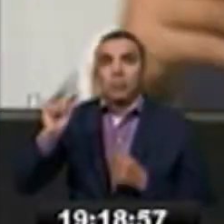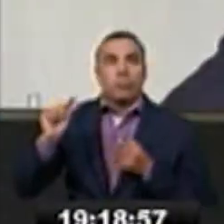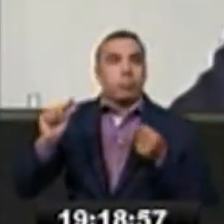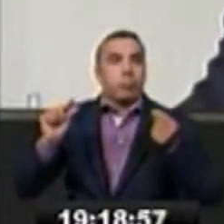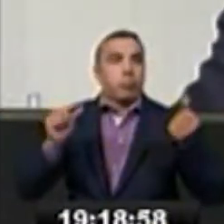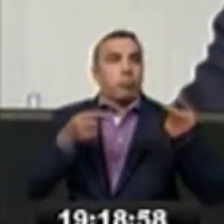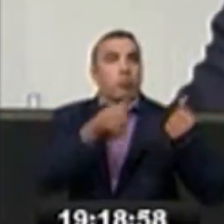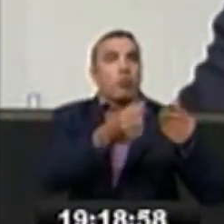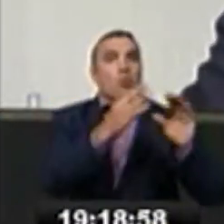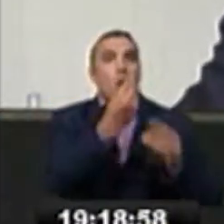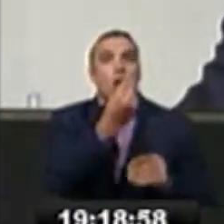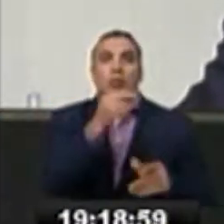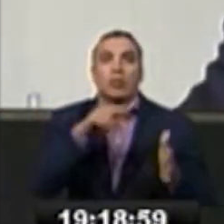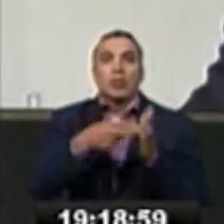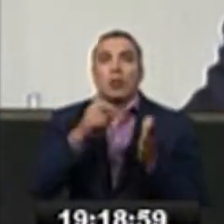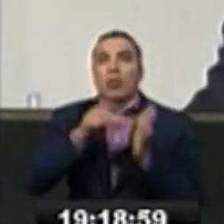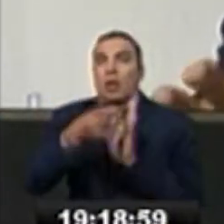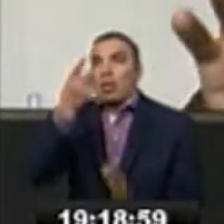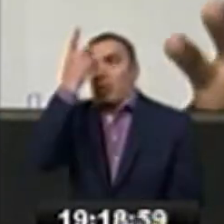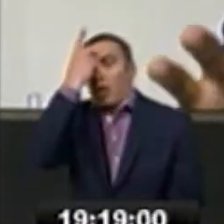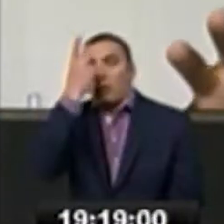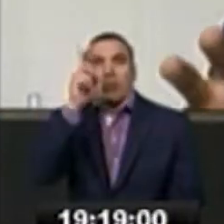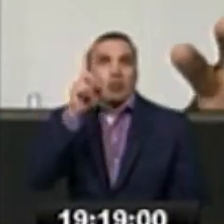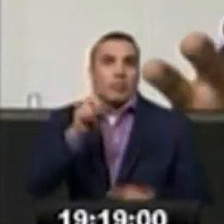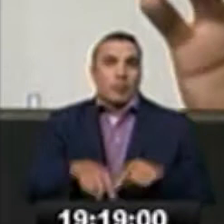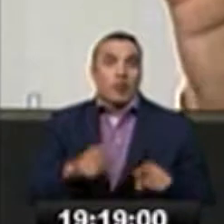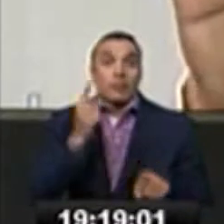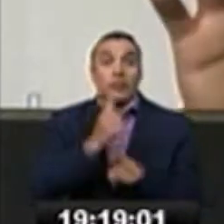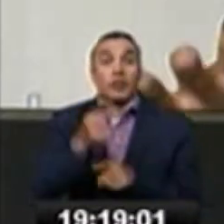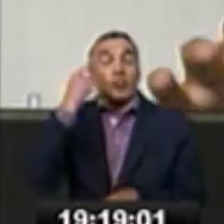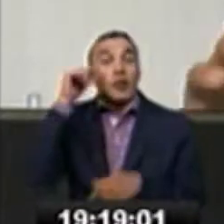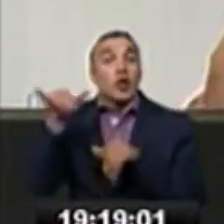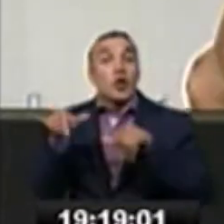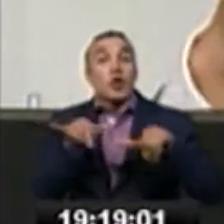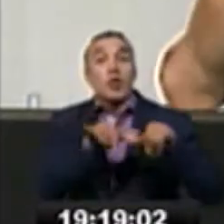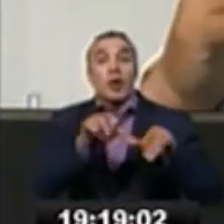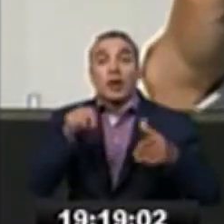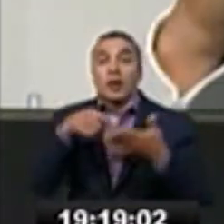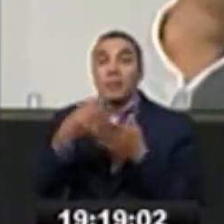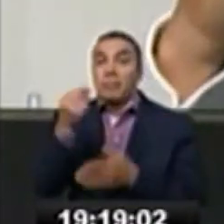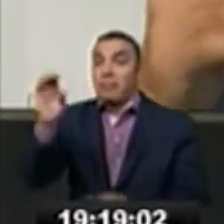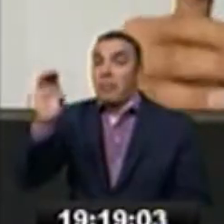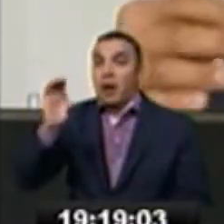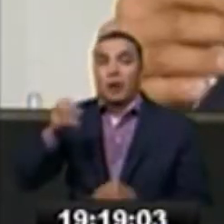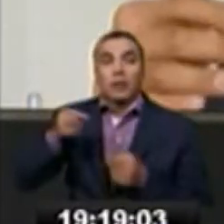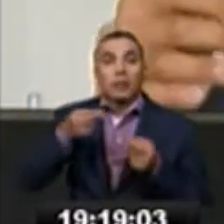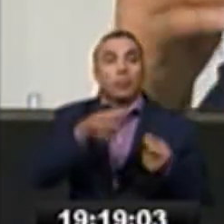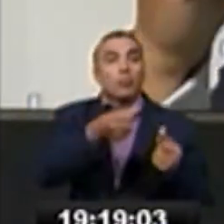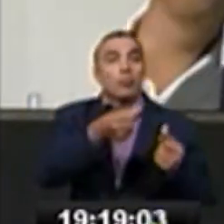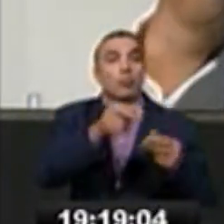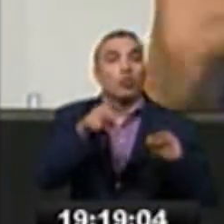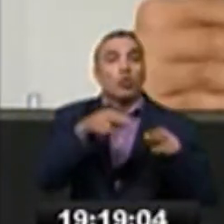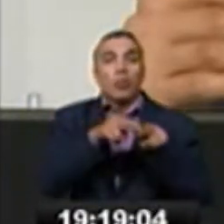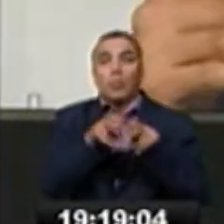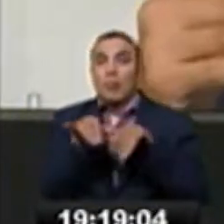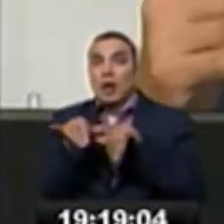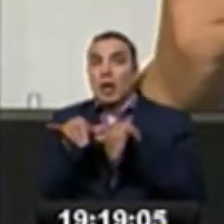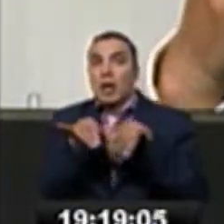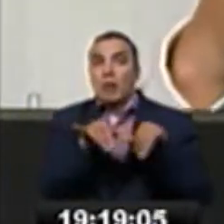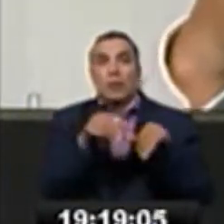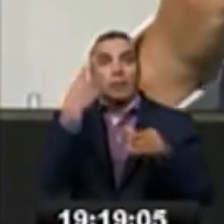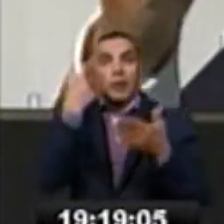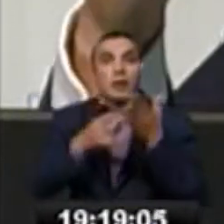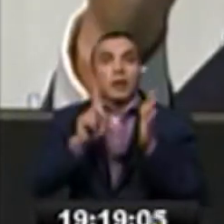finalmente significa endeudamiento, y lo que está tratando de hacer el gobierno actual es ser prudente en términos